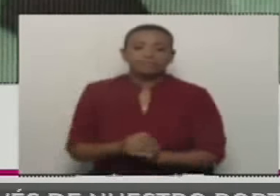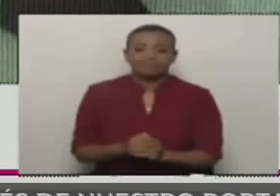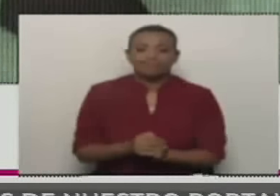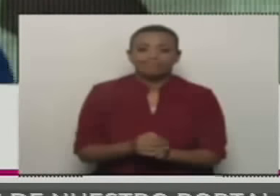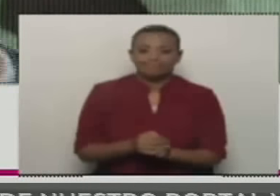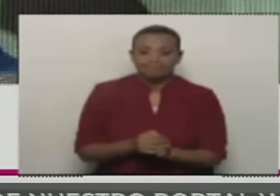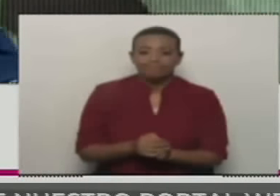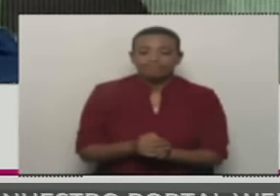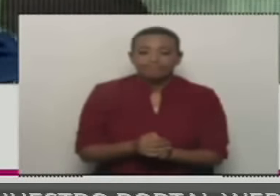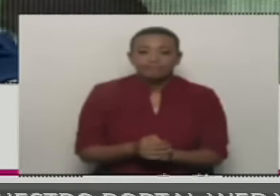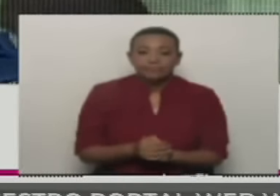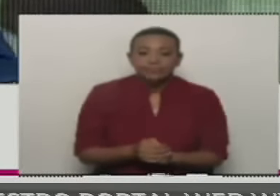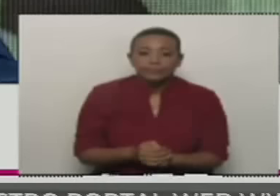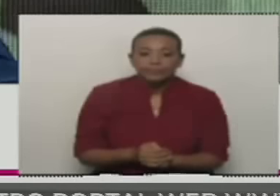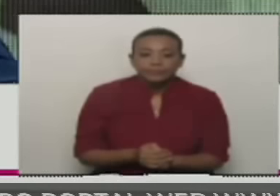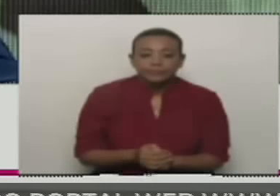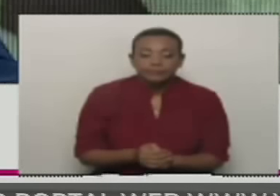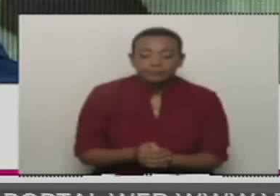Next.7T.